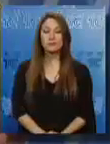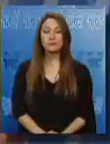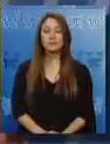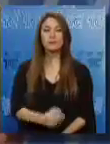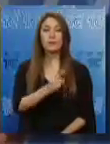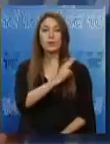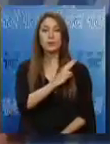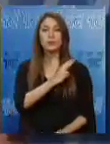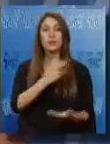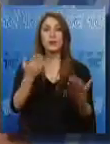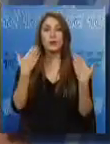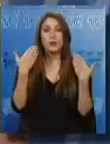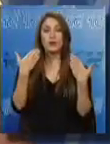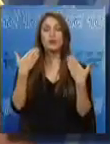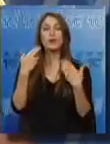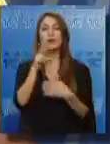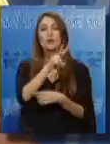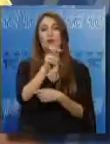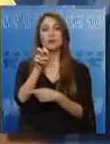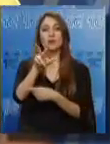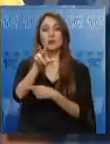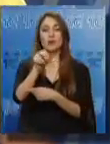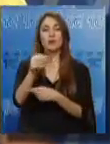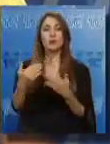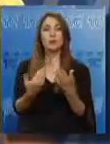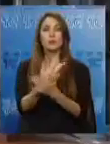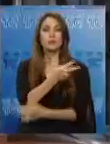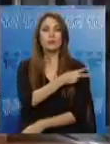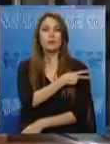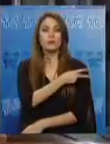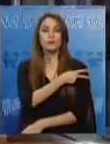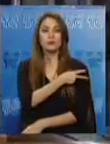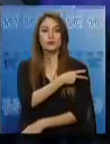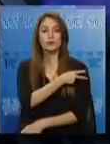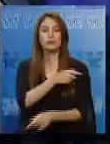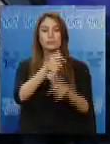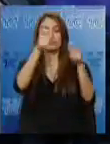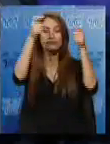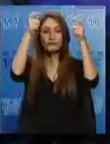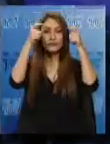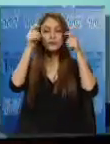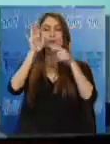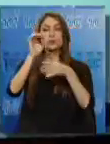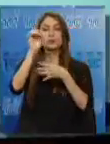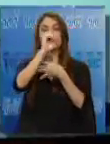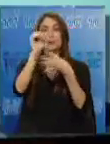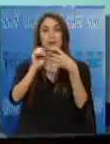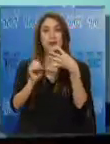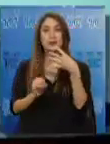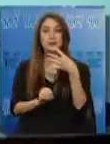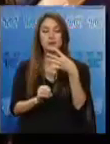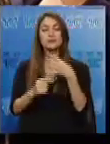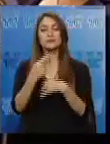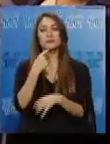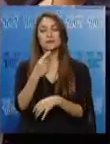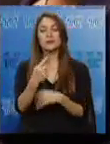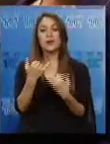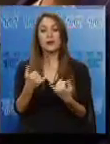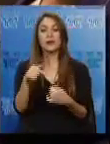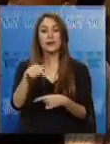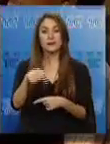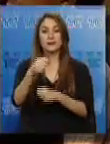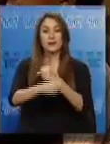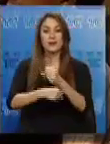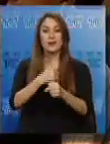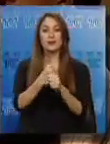La Universidad de Guayaquil incorporó 230 nuevos maestros titulares. El titular de la SENACID, René Ramírez, aseguró que para este año